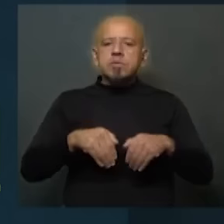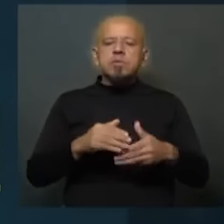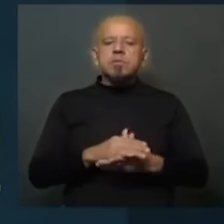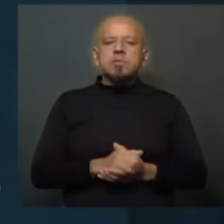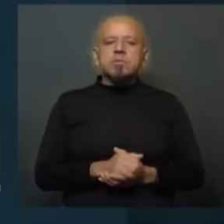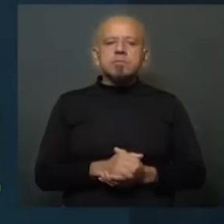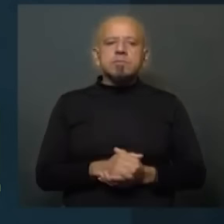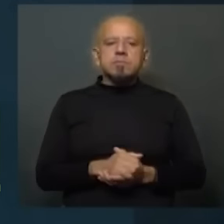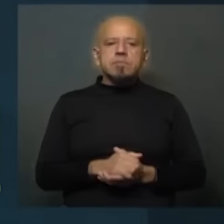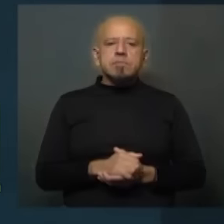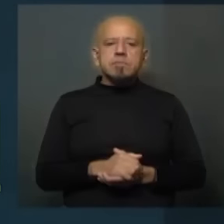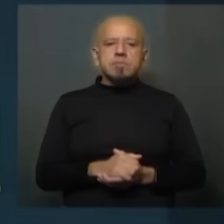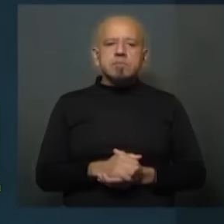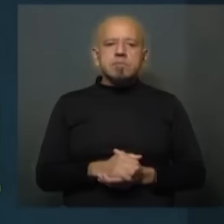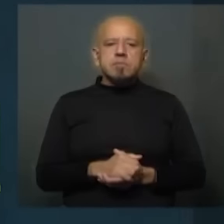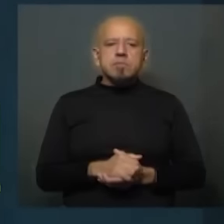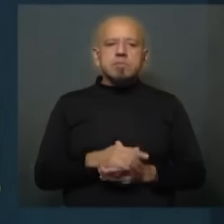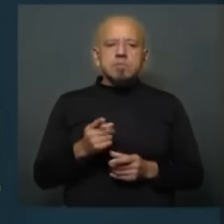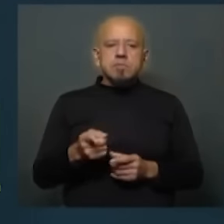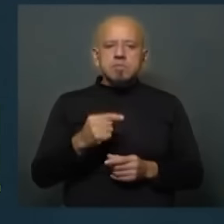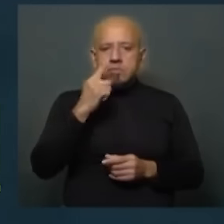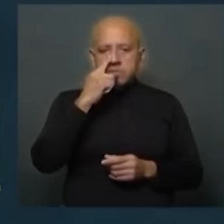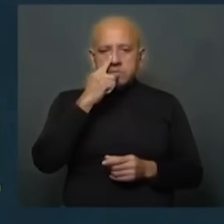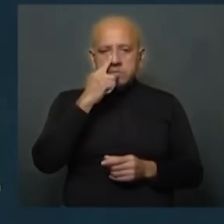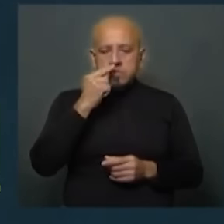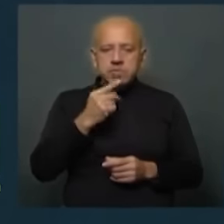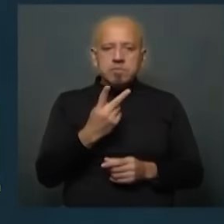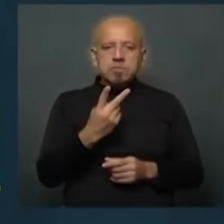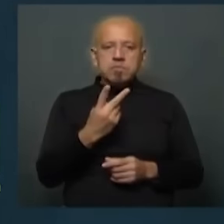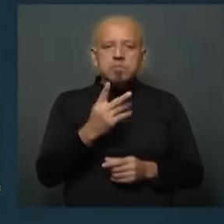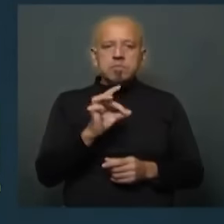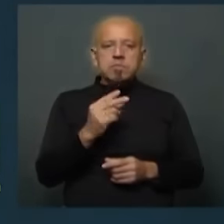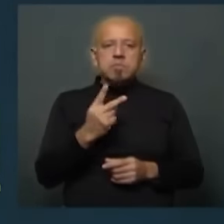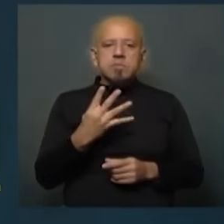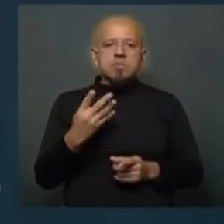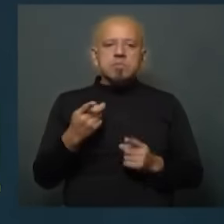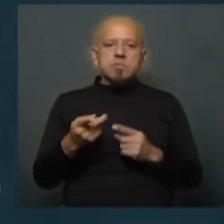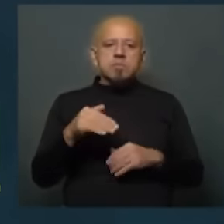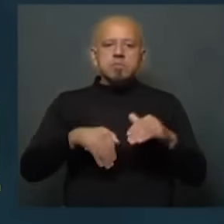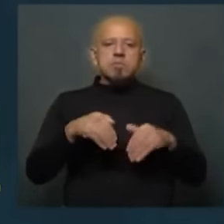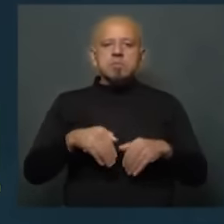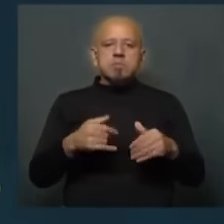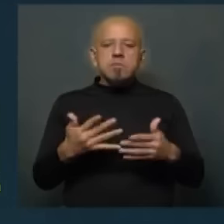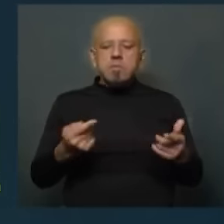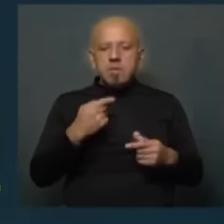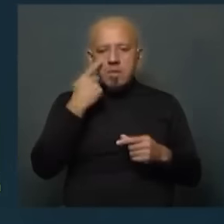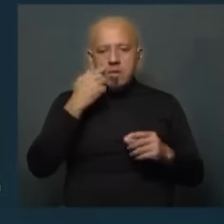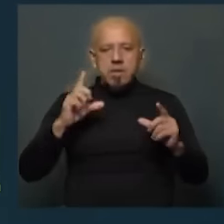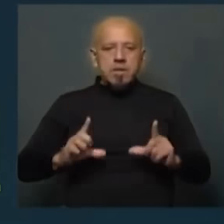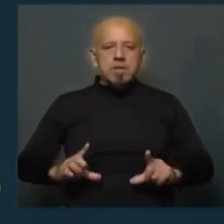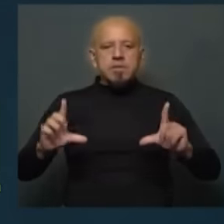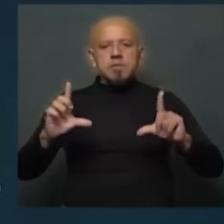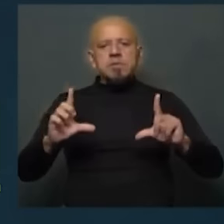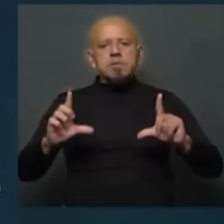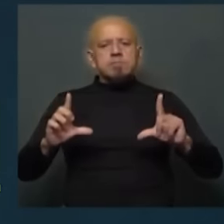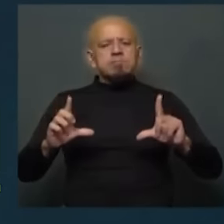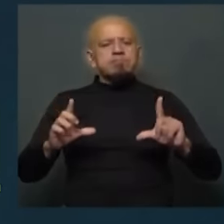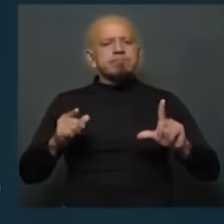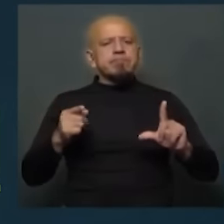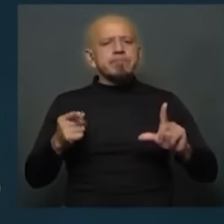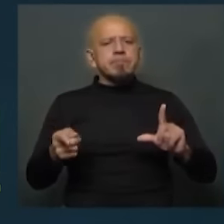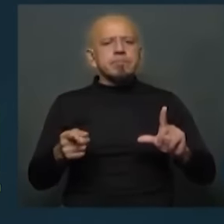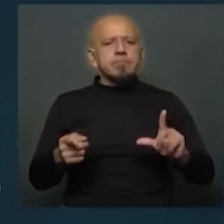Hagamos foco en el primer mojón entonces electoral de este 2024 que viene intenso en cuanto a elecciones. Pasamos a la siguiente placa que